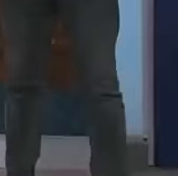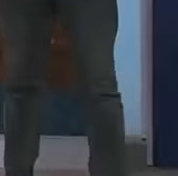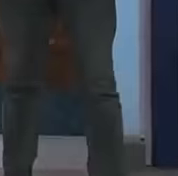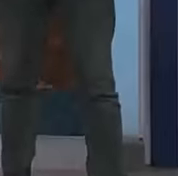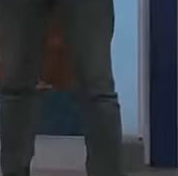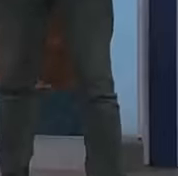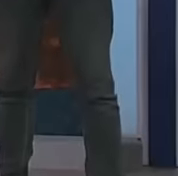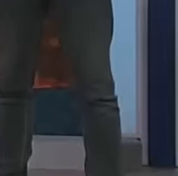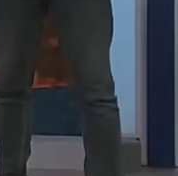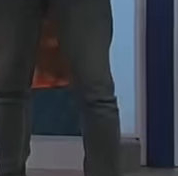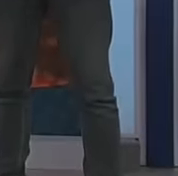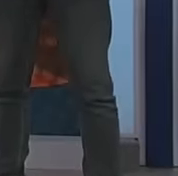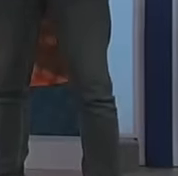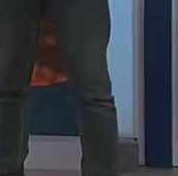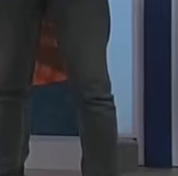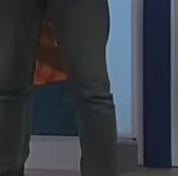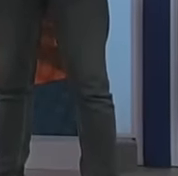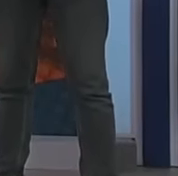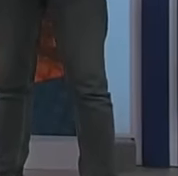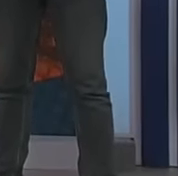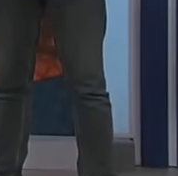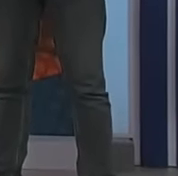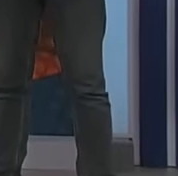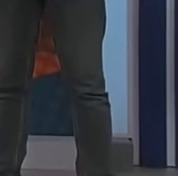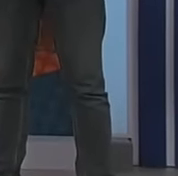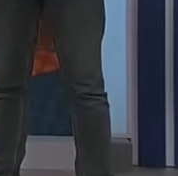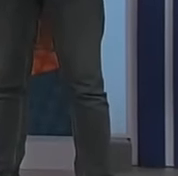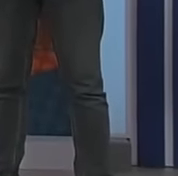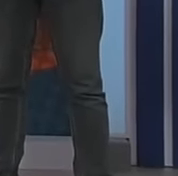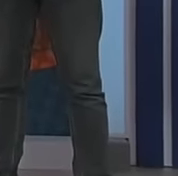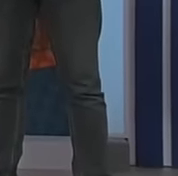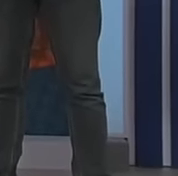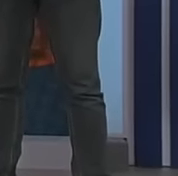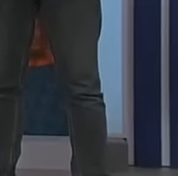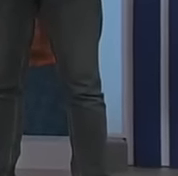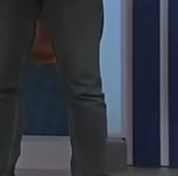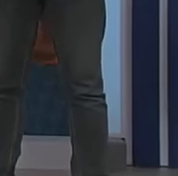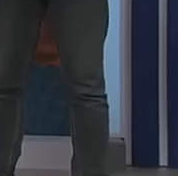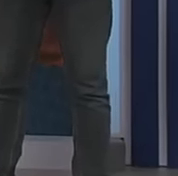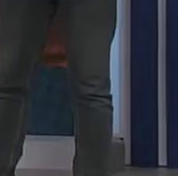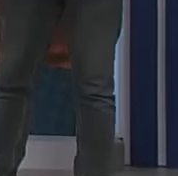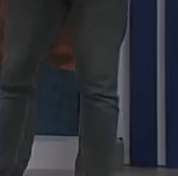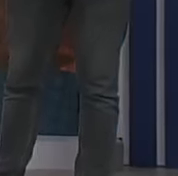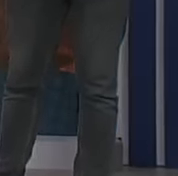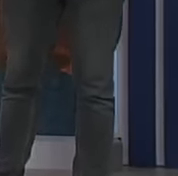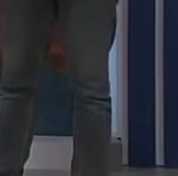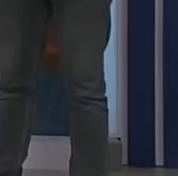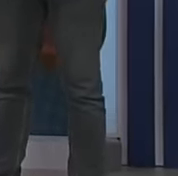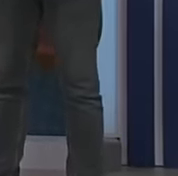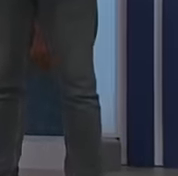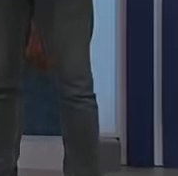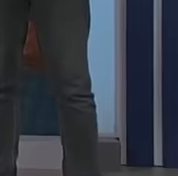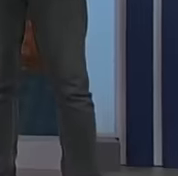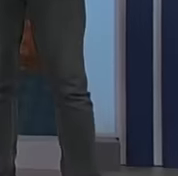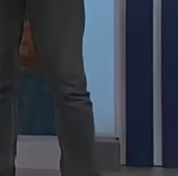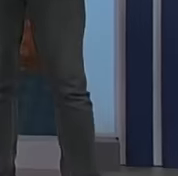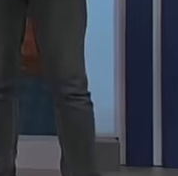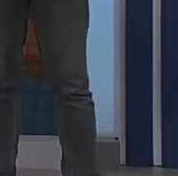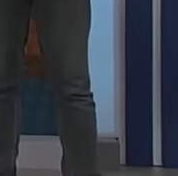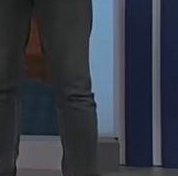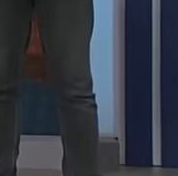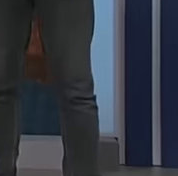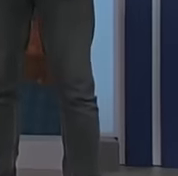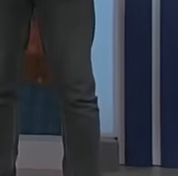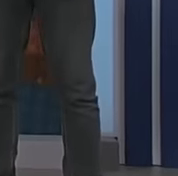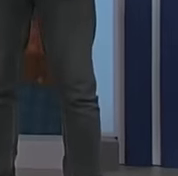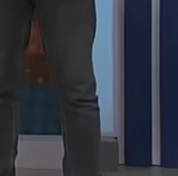el pasado viernes, si mal no recuerdo, donde el Fiscal General de la República, bueno, hacía esta solicitud ante el TCJ. Además, por cierto, todos los canales, claro, regulares,